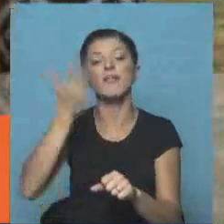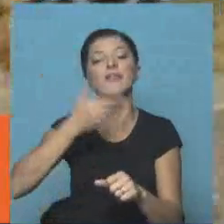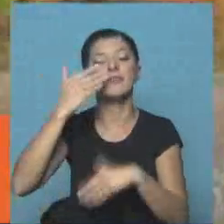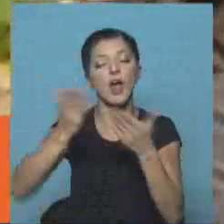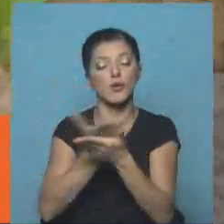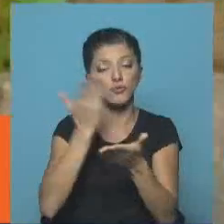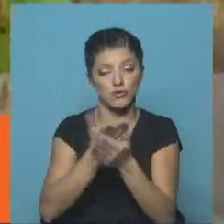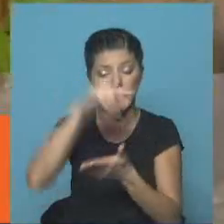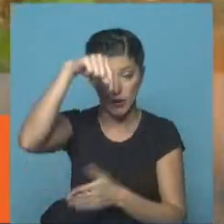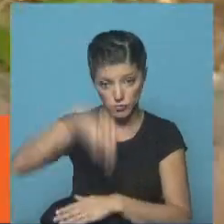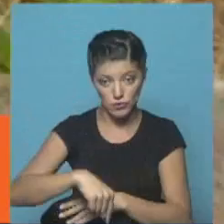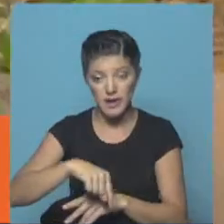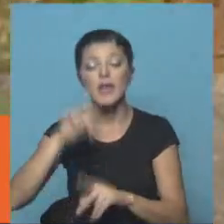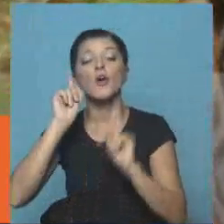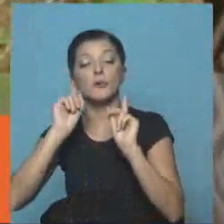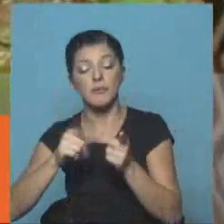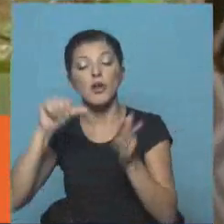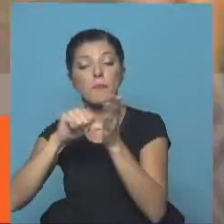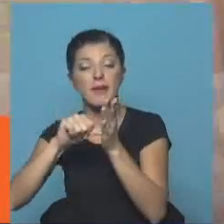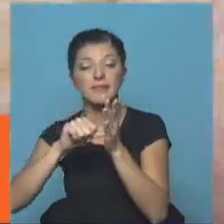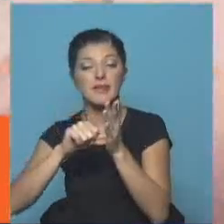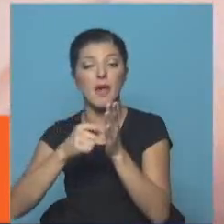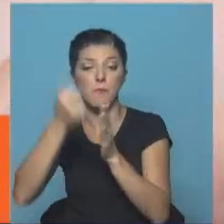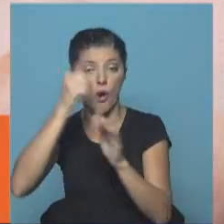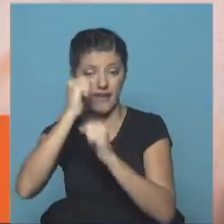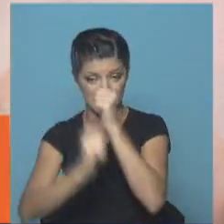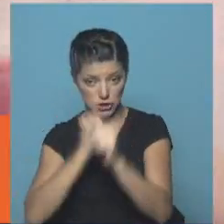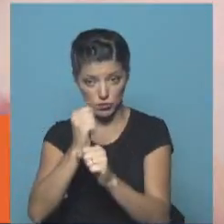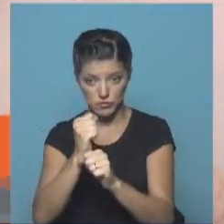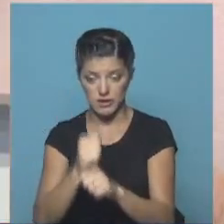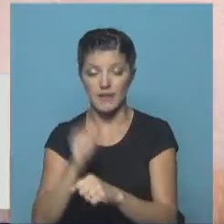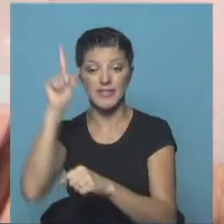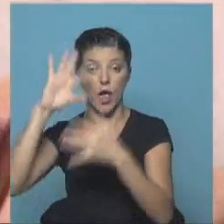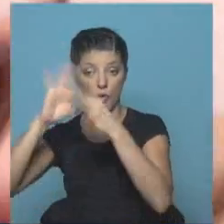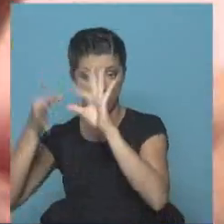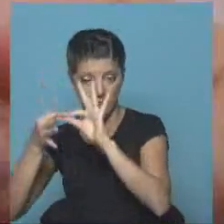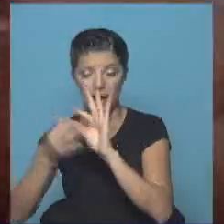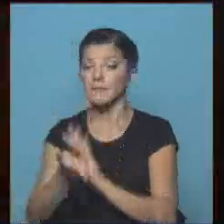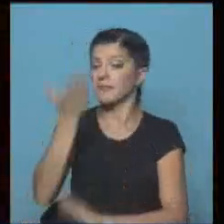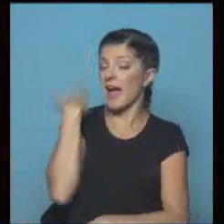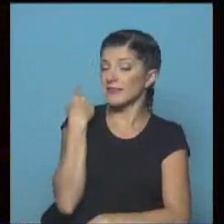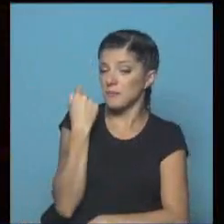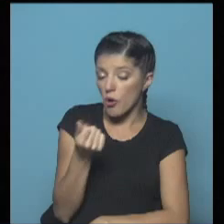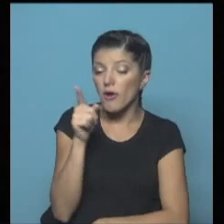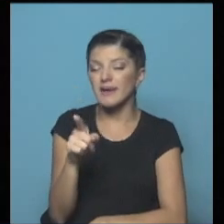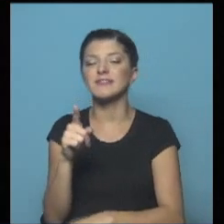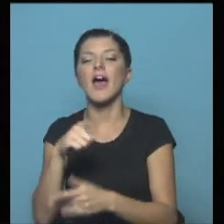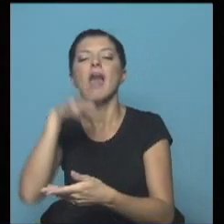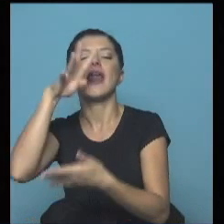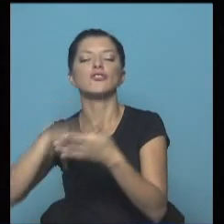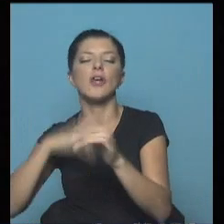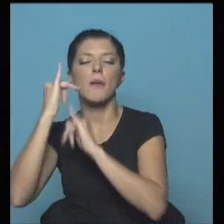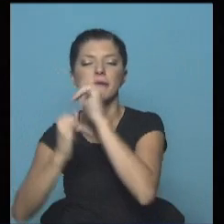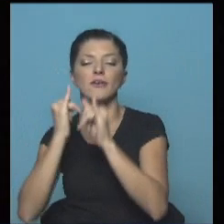como en las naciones menos industrializadas de Europa. Hace tiempo, dicen, que la teoría de las ventajas